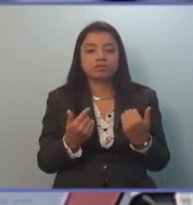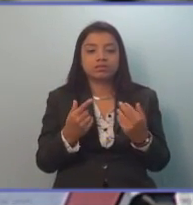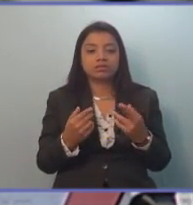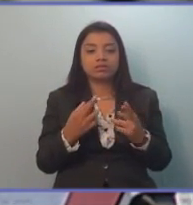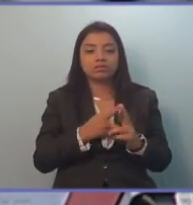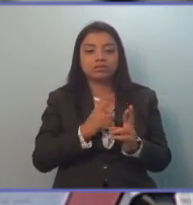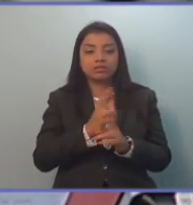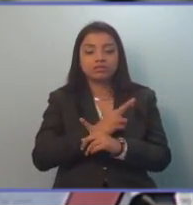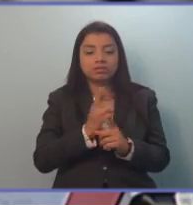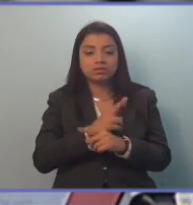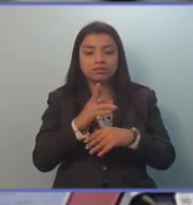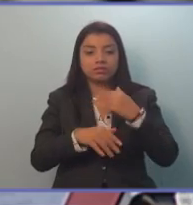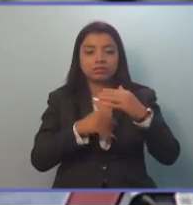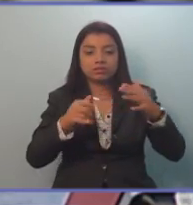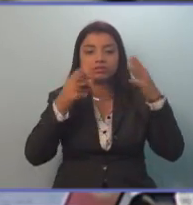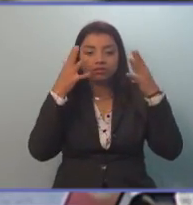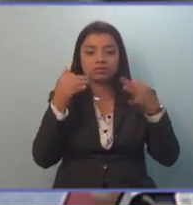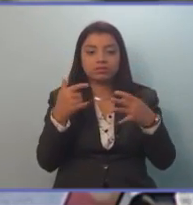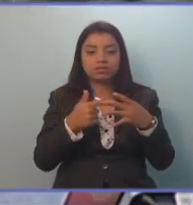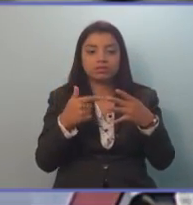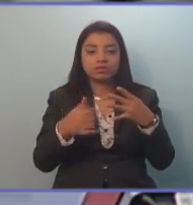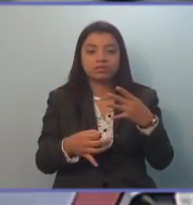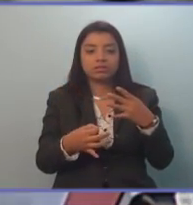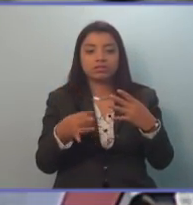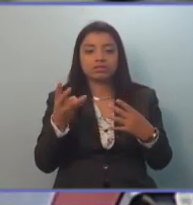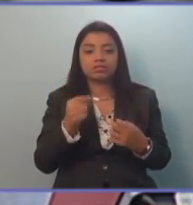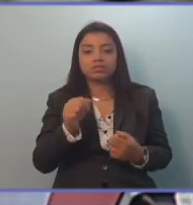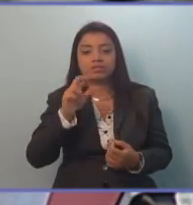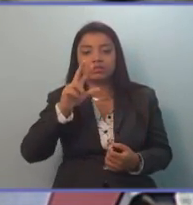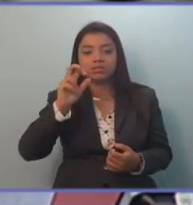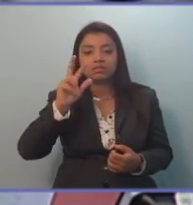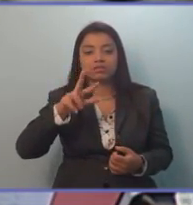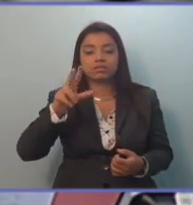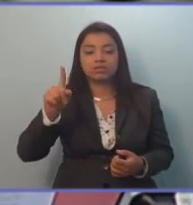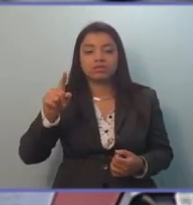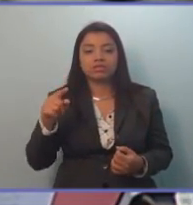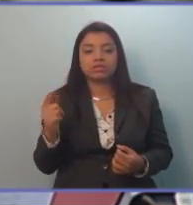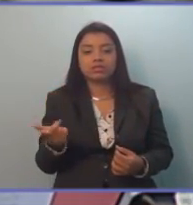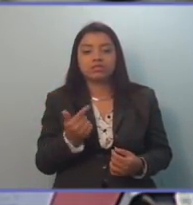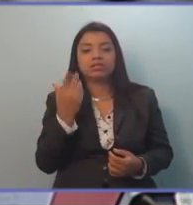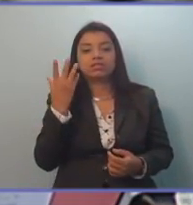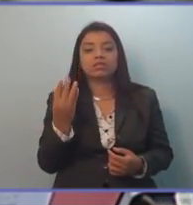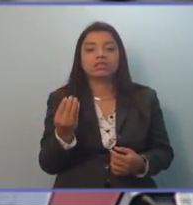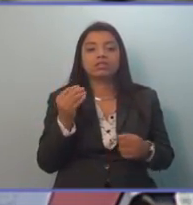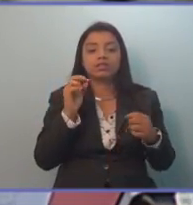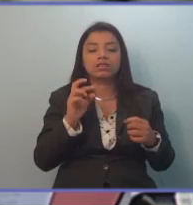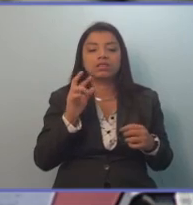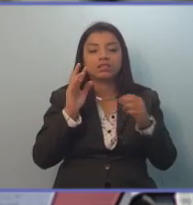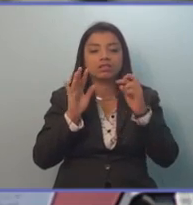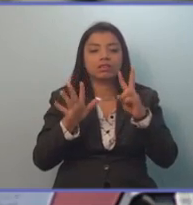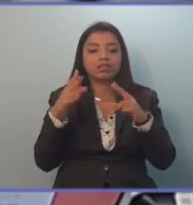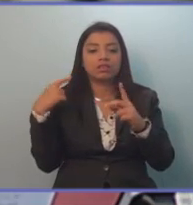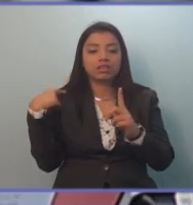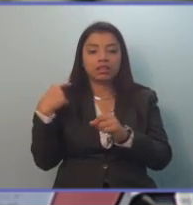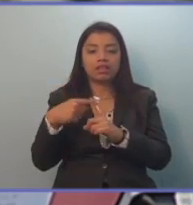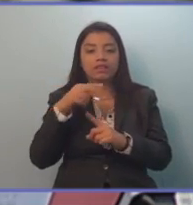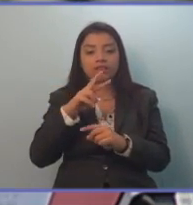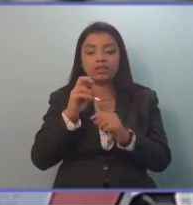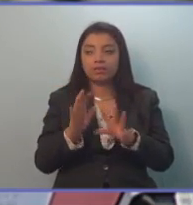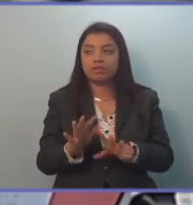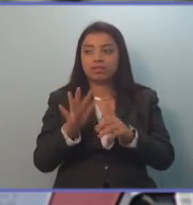reformada mediante decreto legislativo número 331, de fecha 7 de abril del